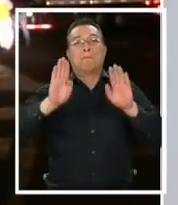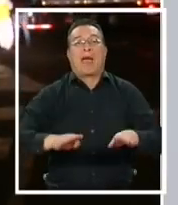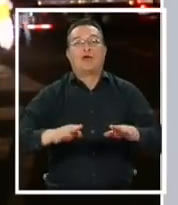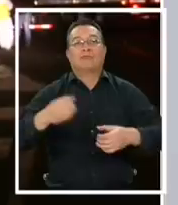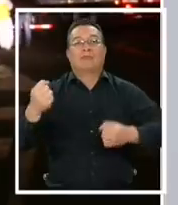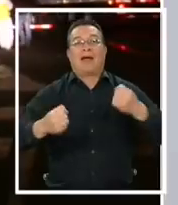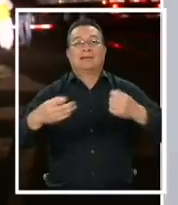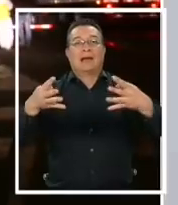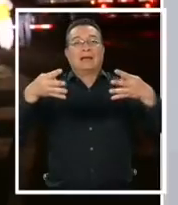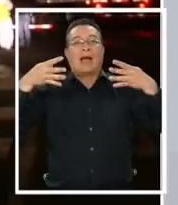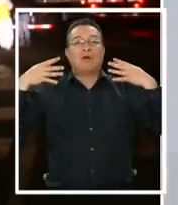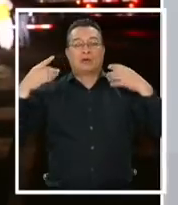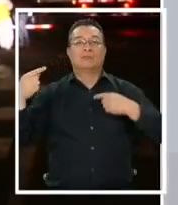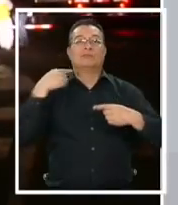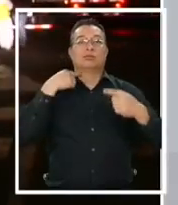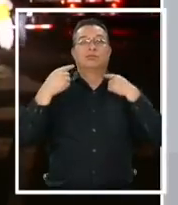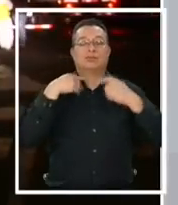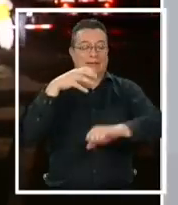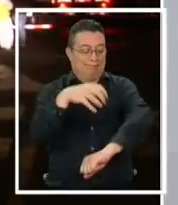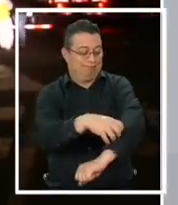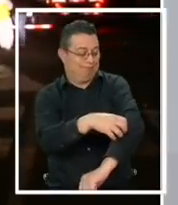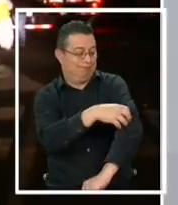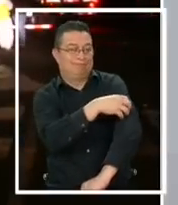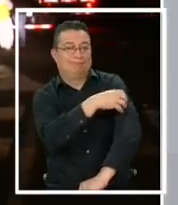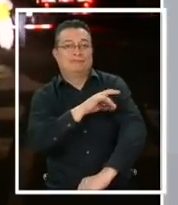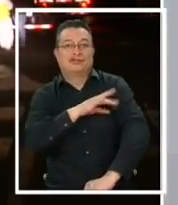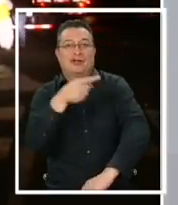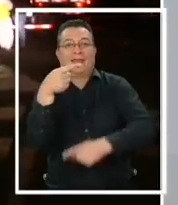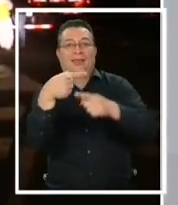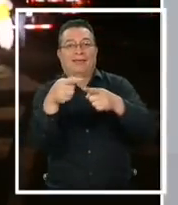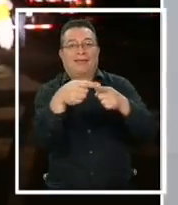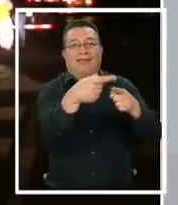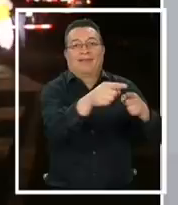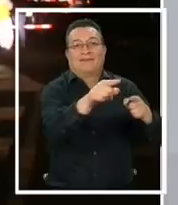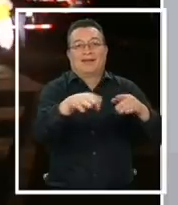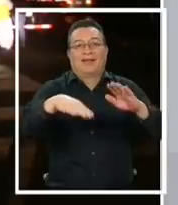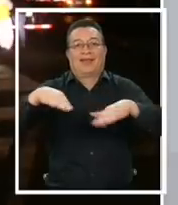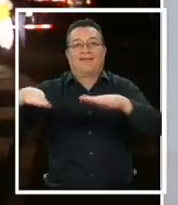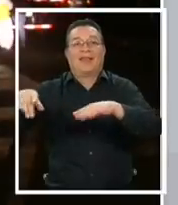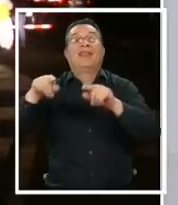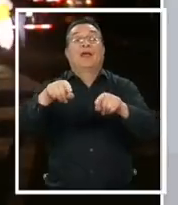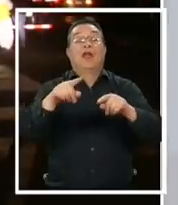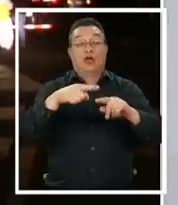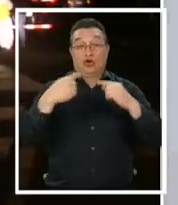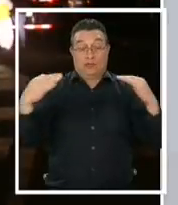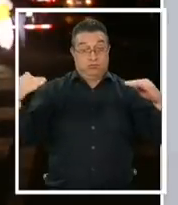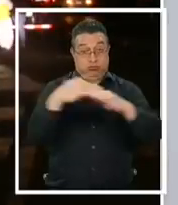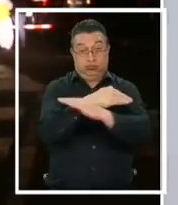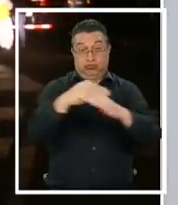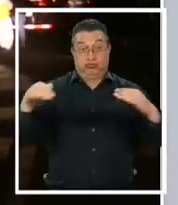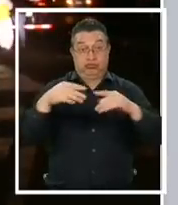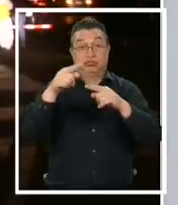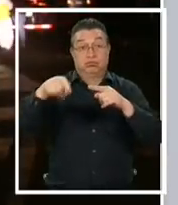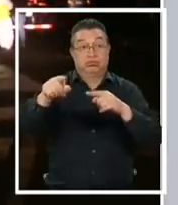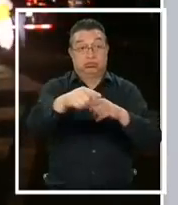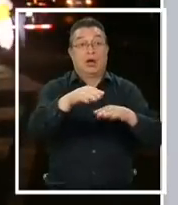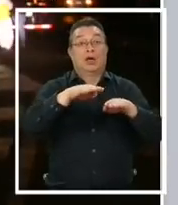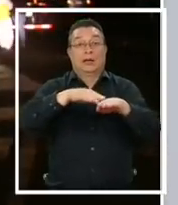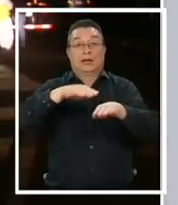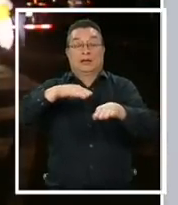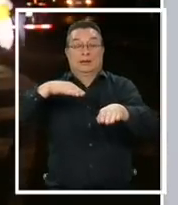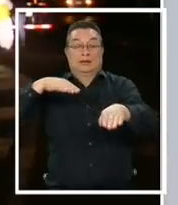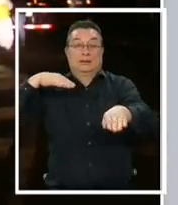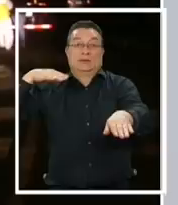está afectando a distintas regiones de nuestro país y que tiene todas estas rutas, la verdad es que con un tráfico, con